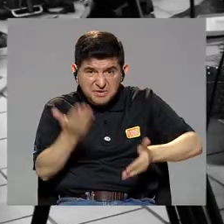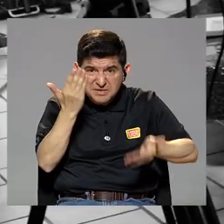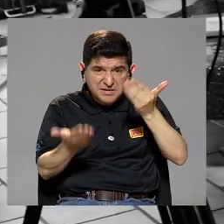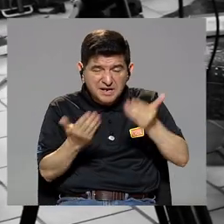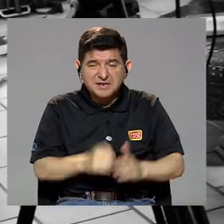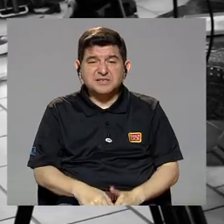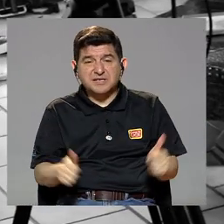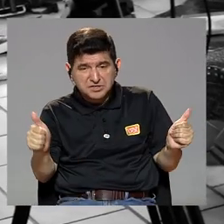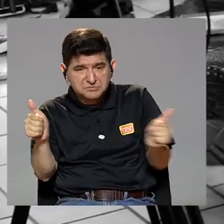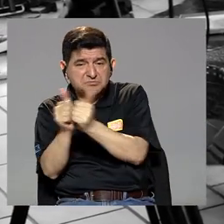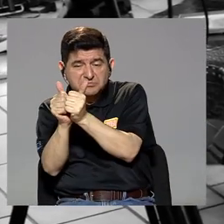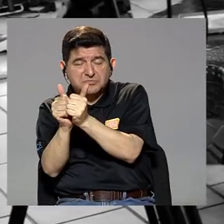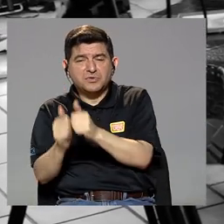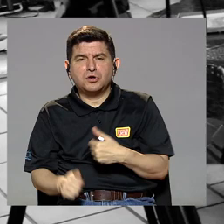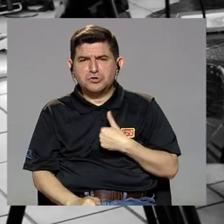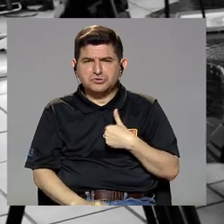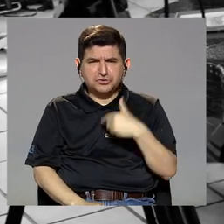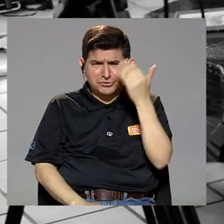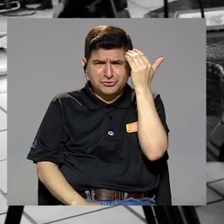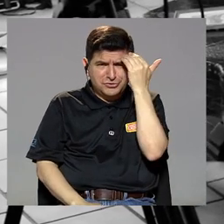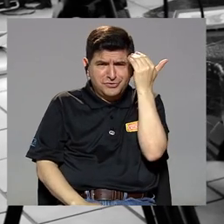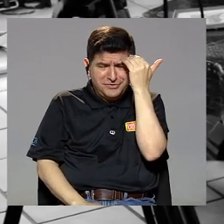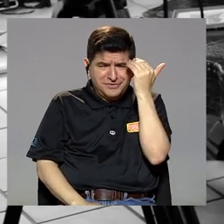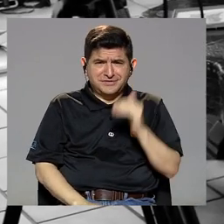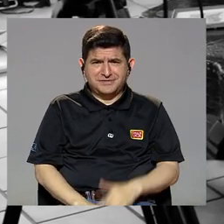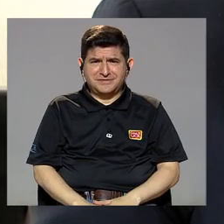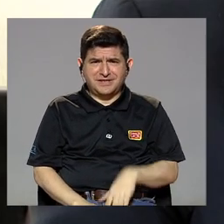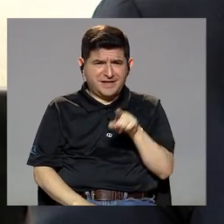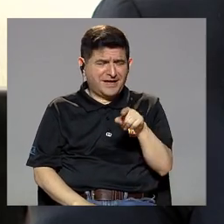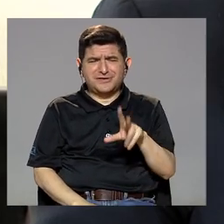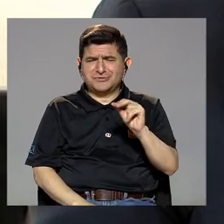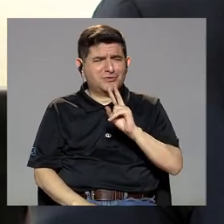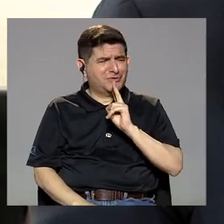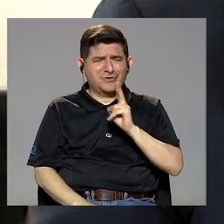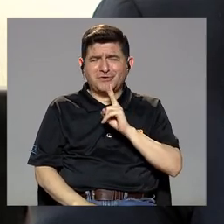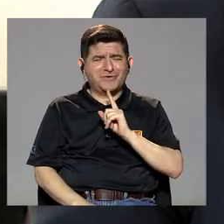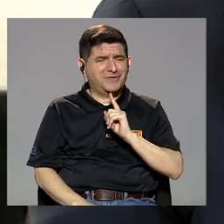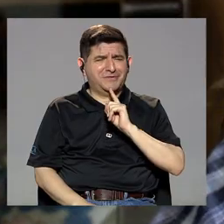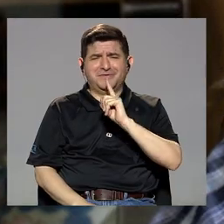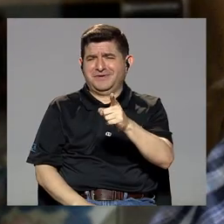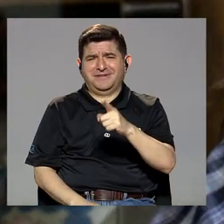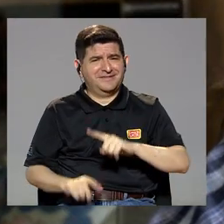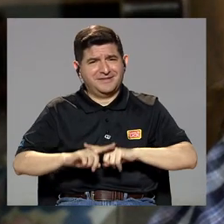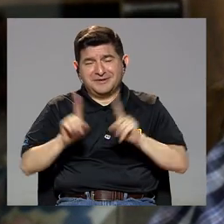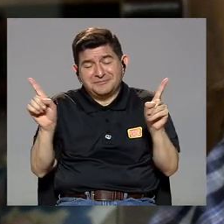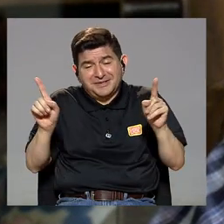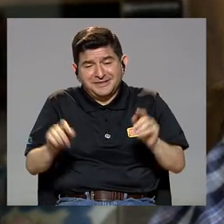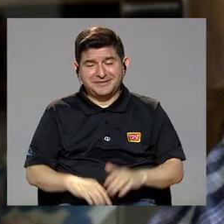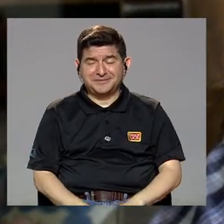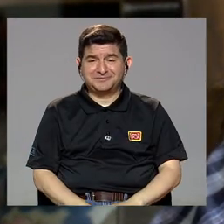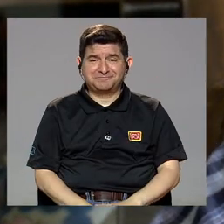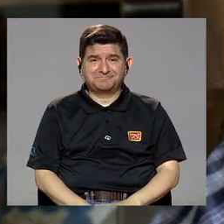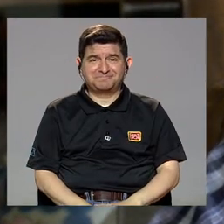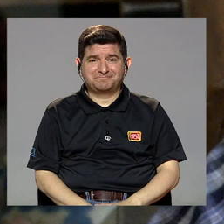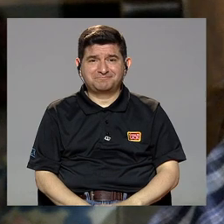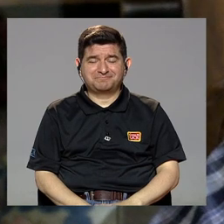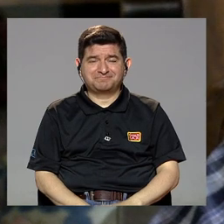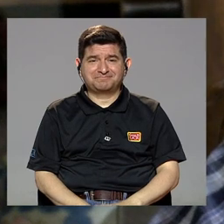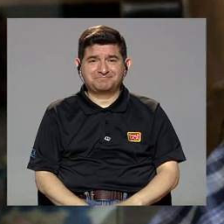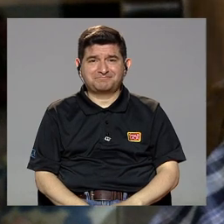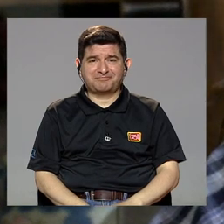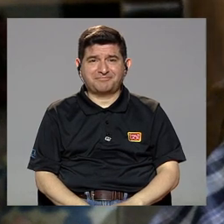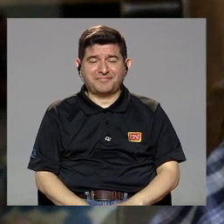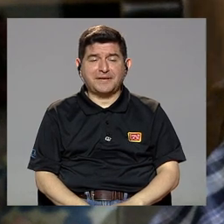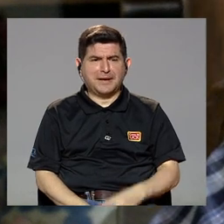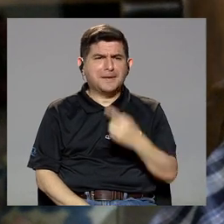venido con nosotros yo sé que eso no lo digo también es serio si es verdad puede que incluso